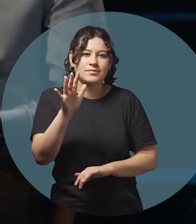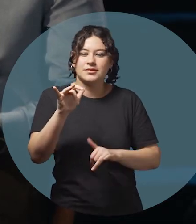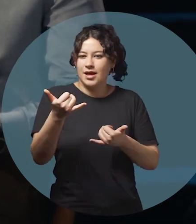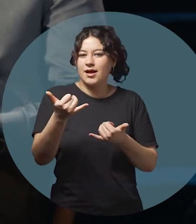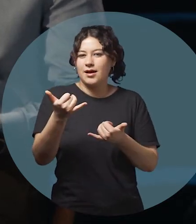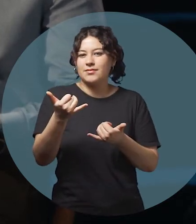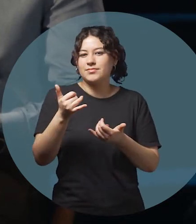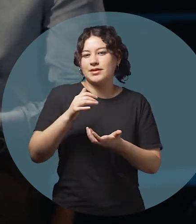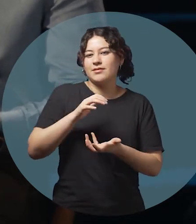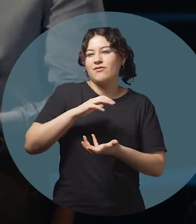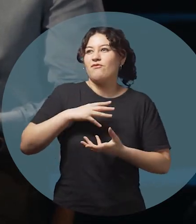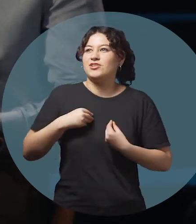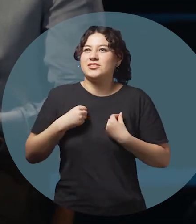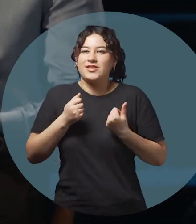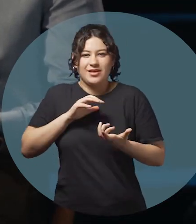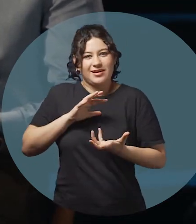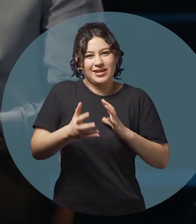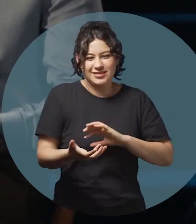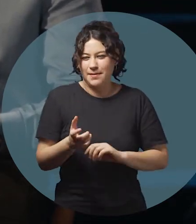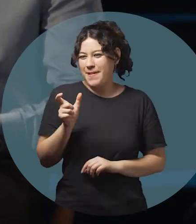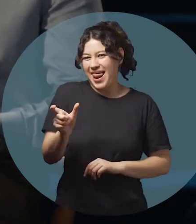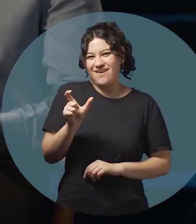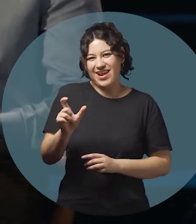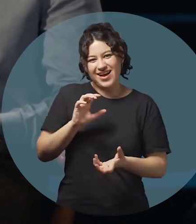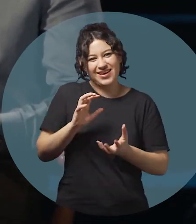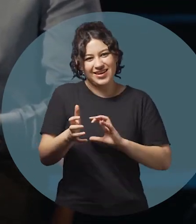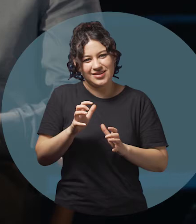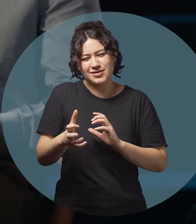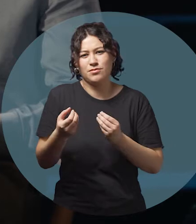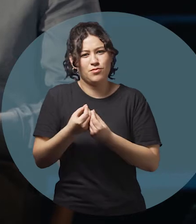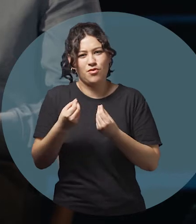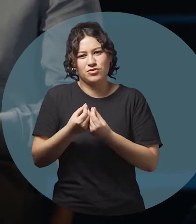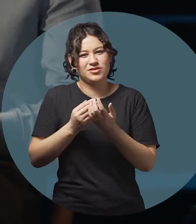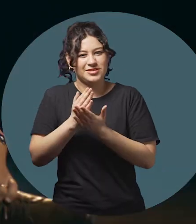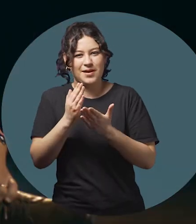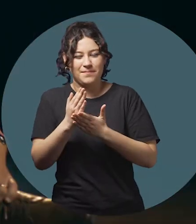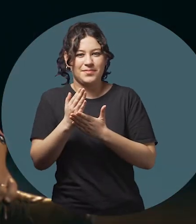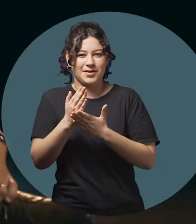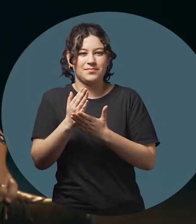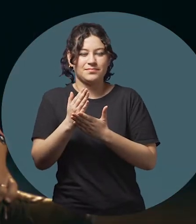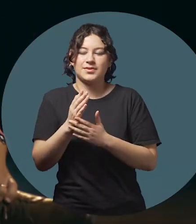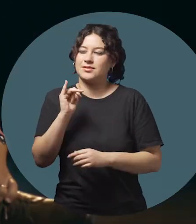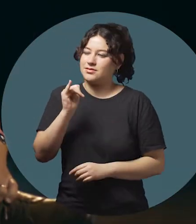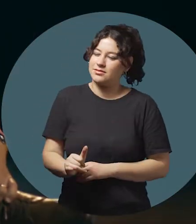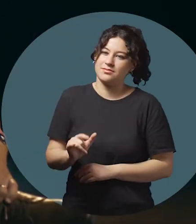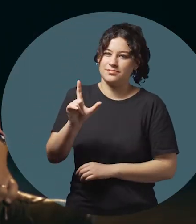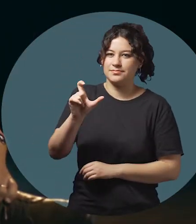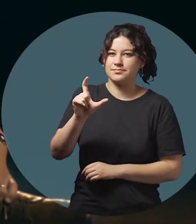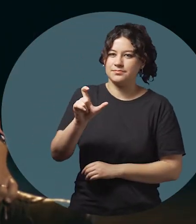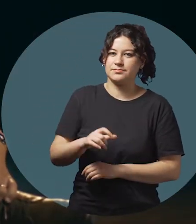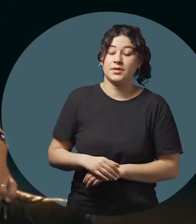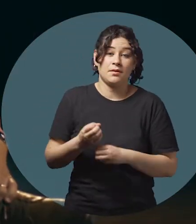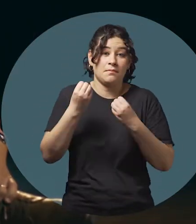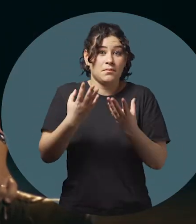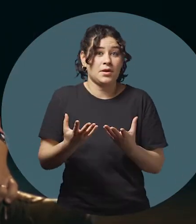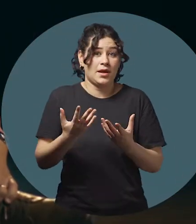de crisis también. La palabra crisis nos viene acompañando en las conversaciones. Sin duda.